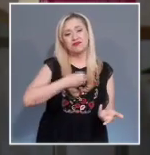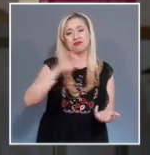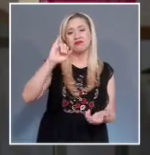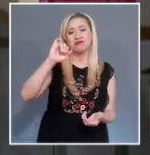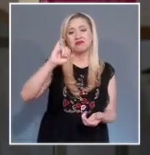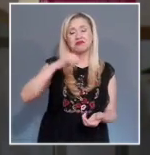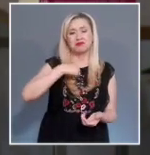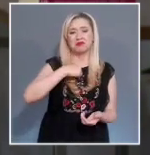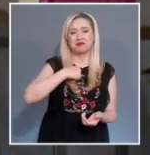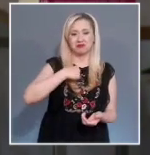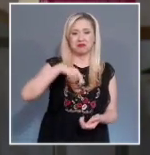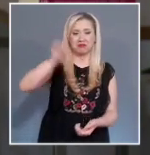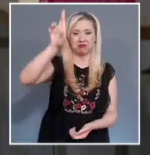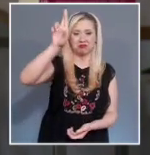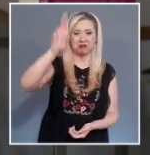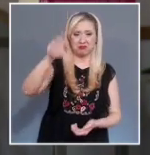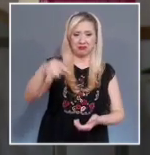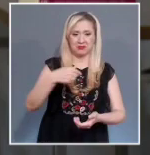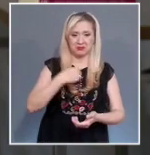ellos